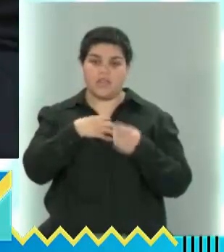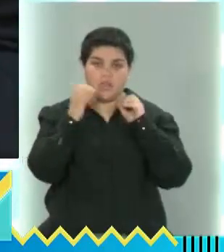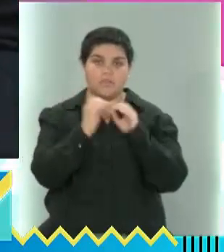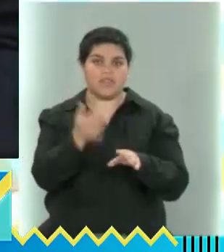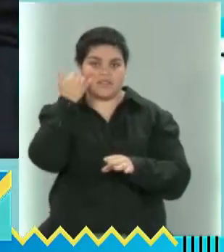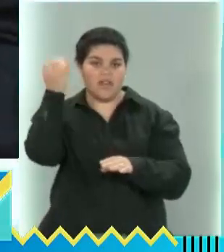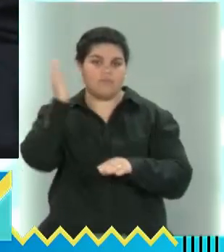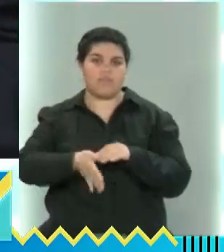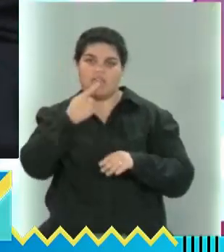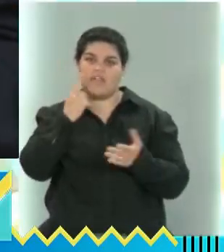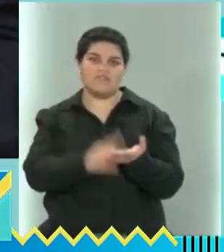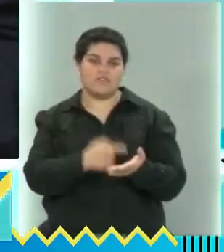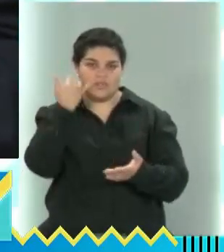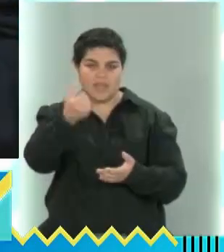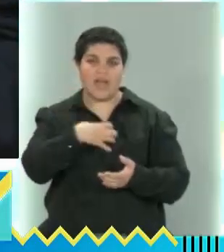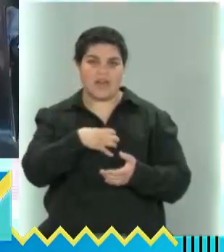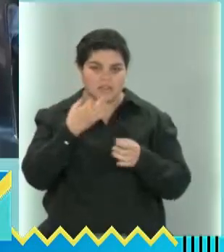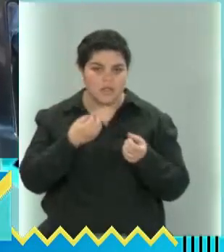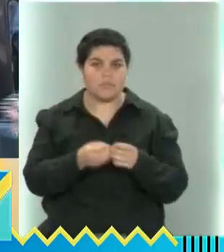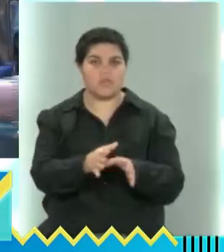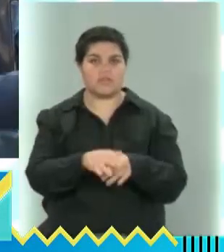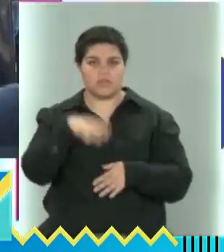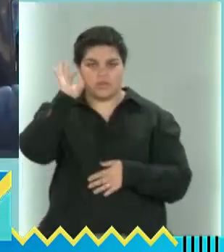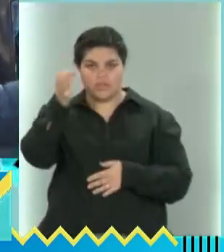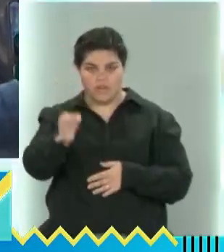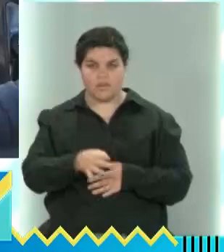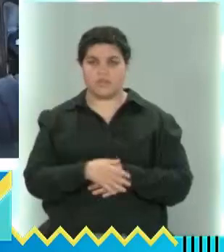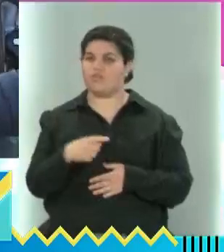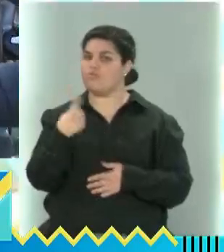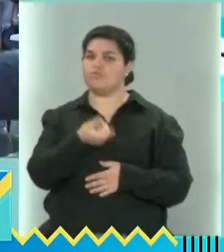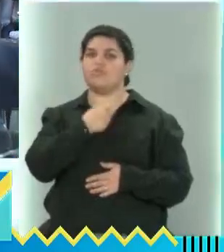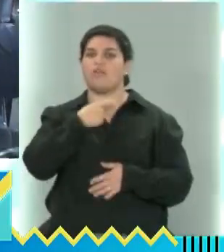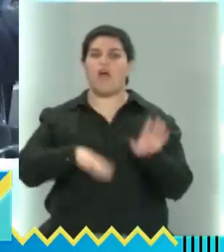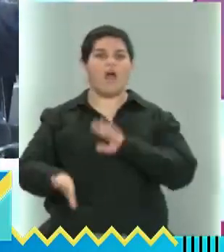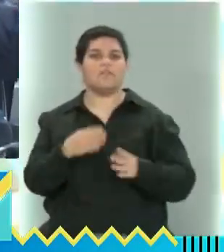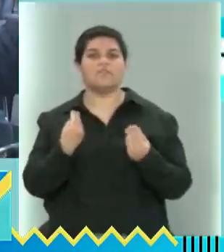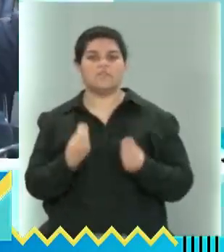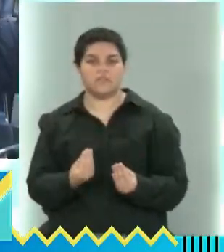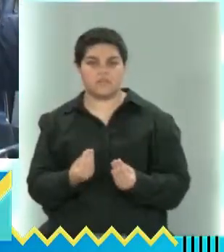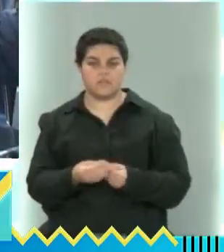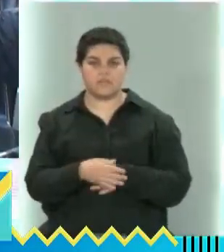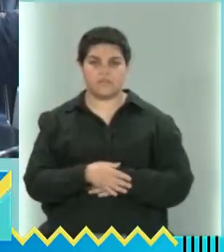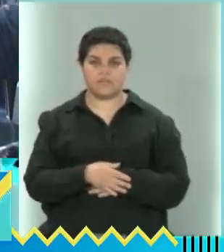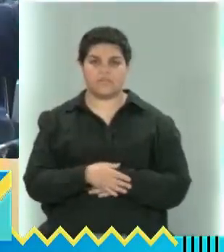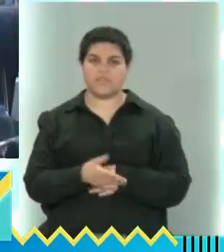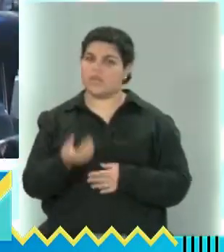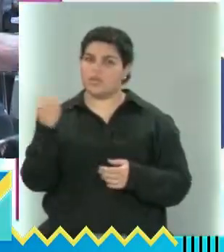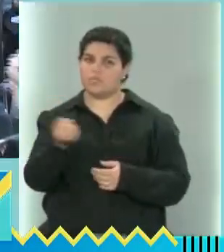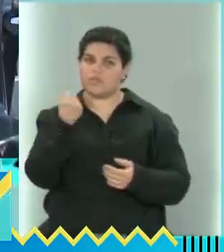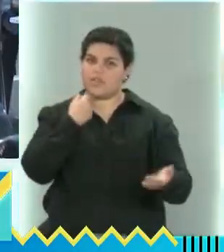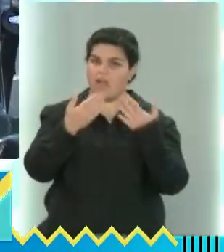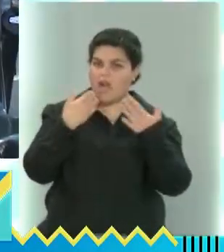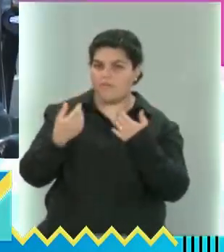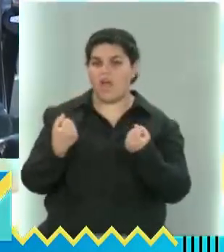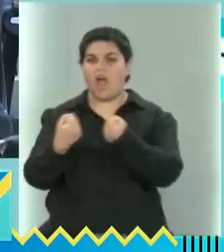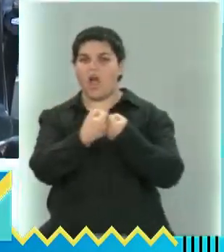los chicos van a empezar con clases. Sí, yo te entiendo. Creo que lo que tenemos que hacer es dialogar, coordinar entre